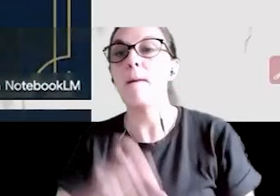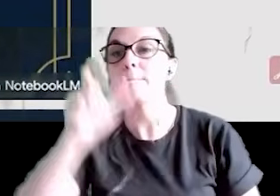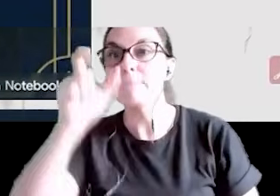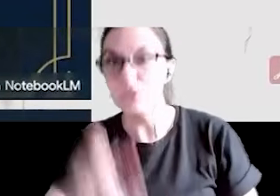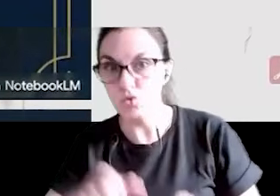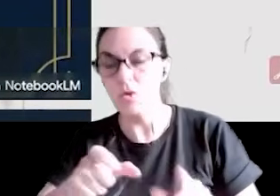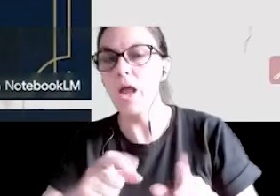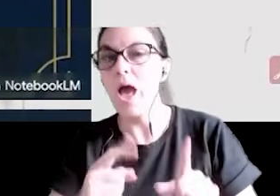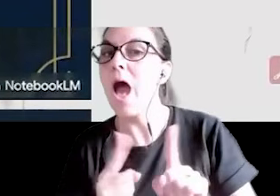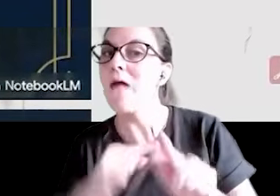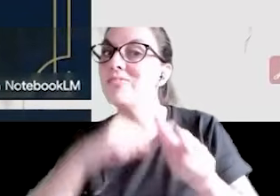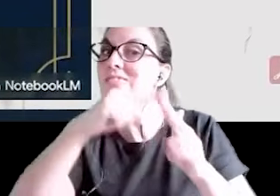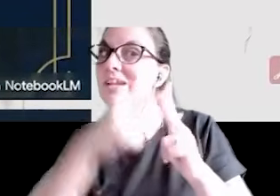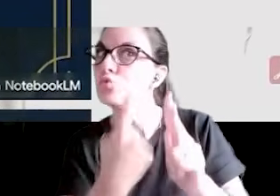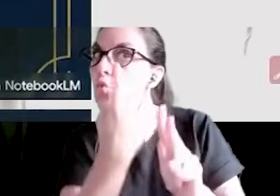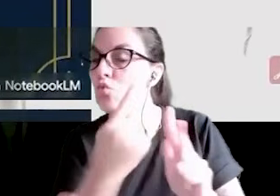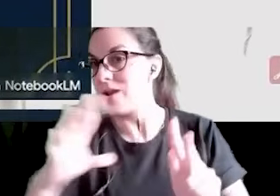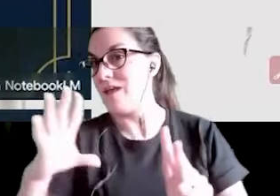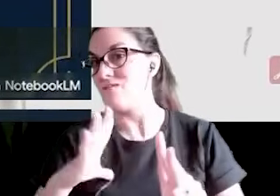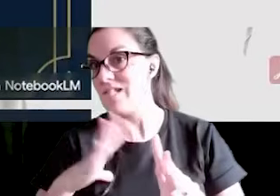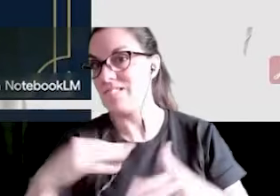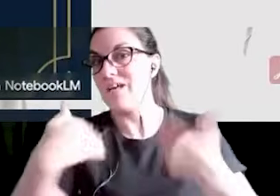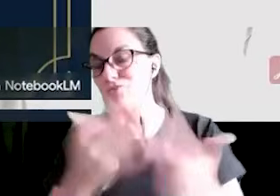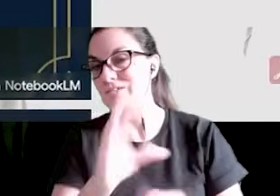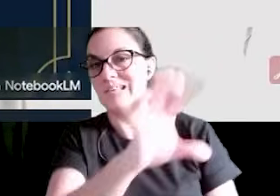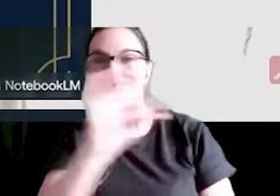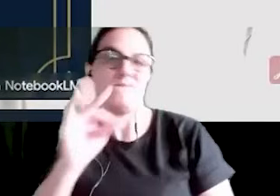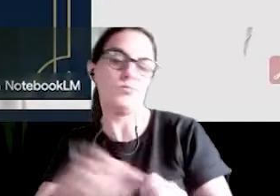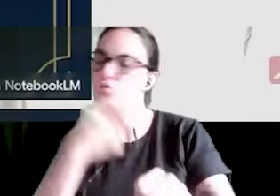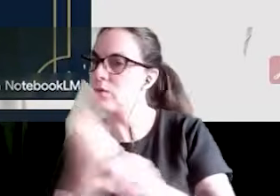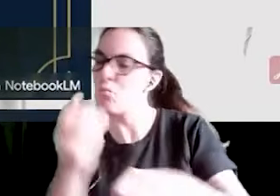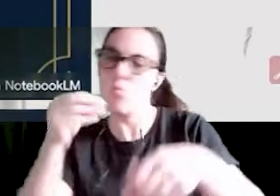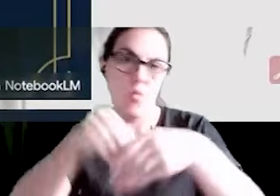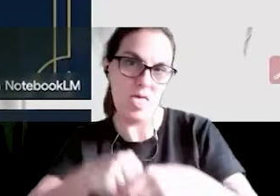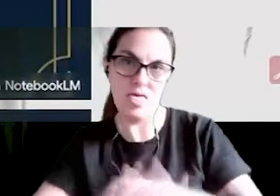alguna de estas tres condiciones no podría optar por